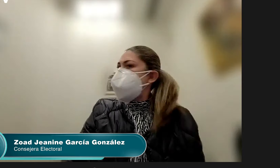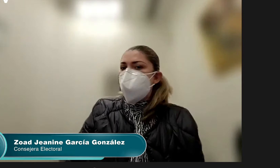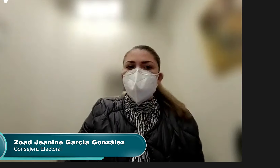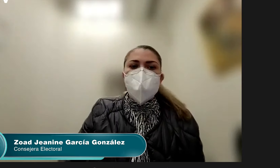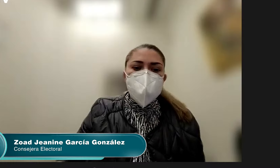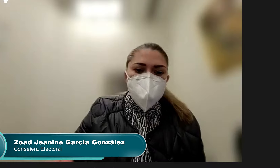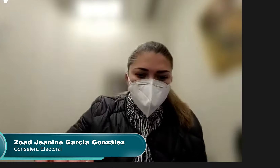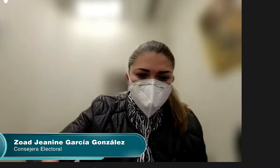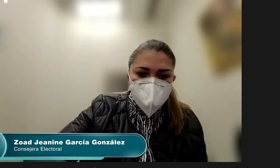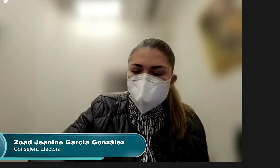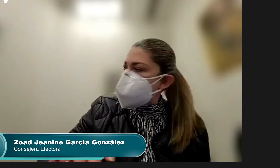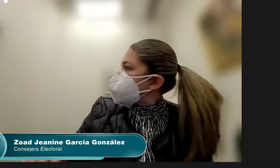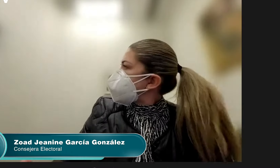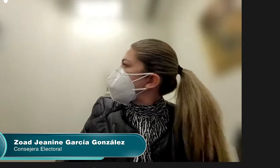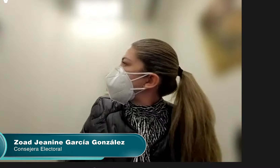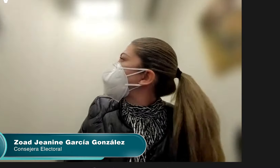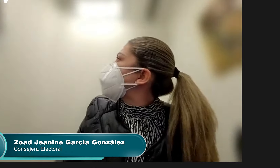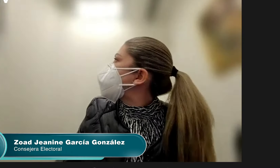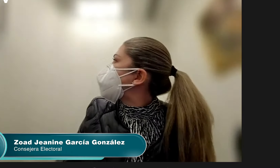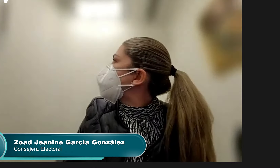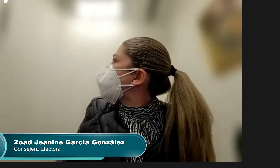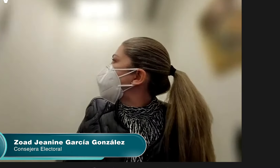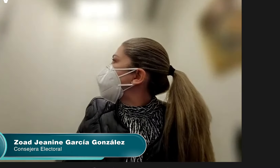perdón me permiten un